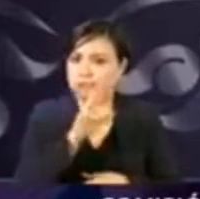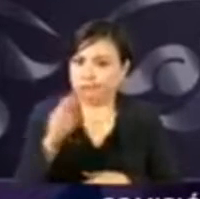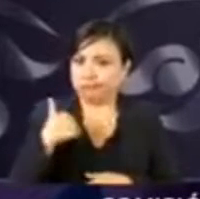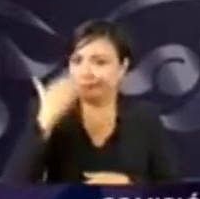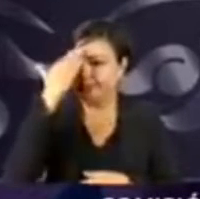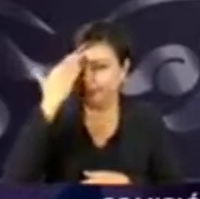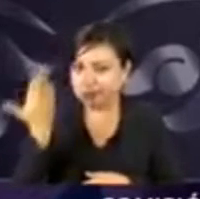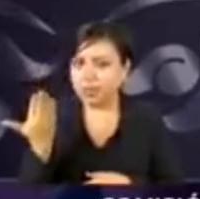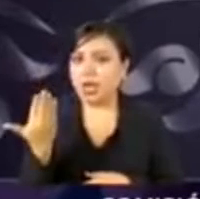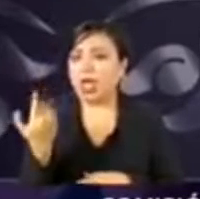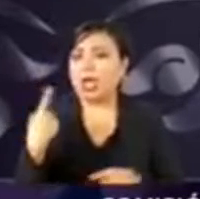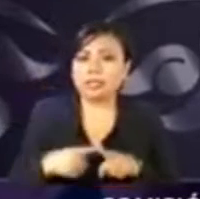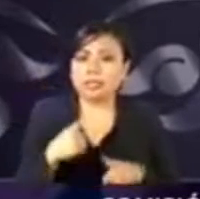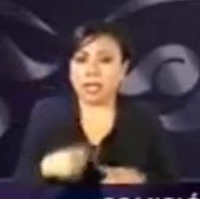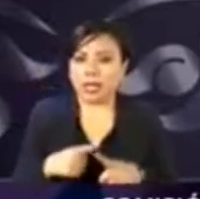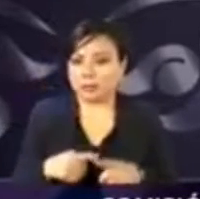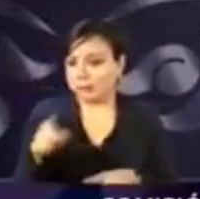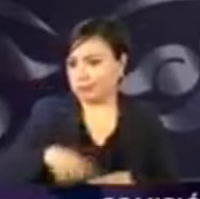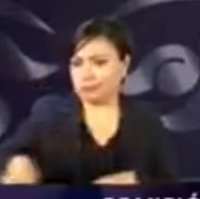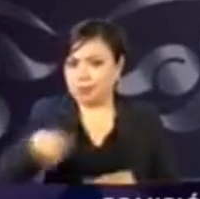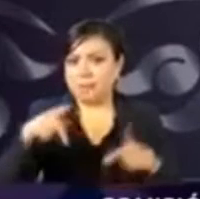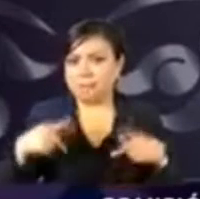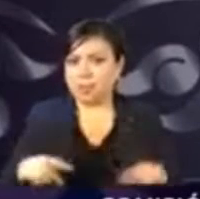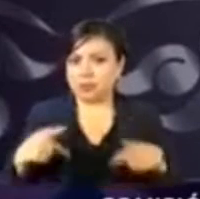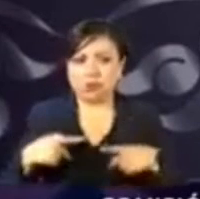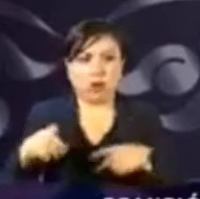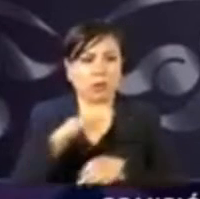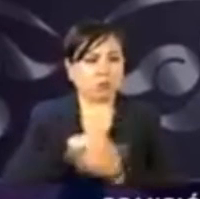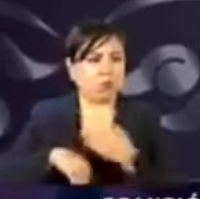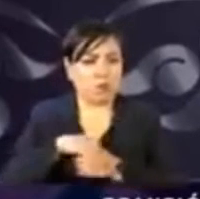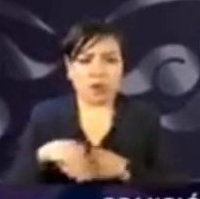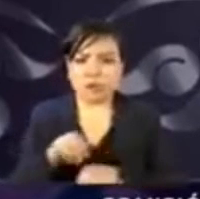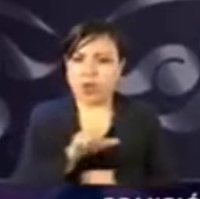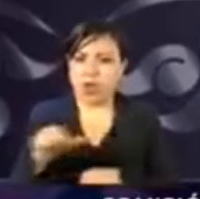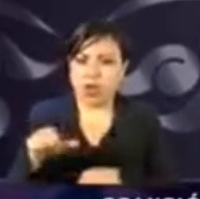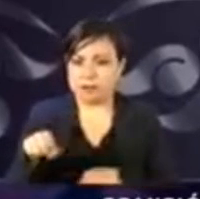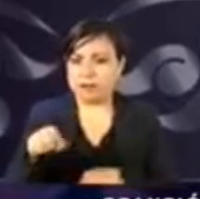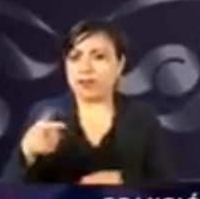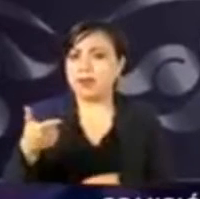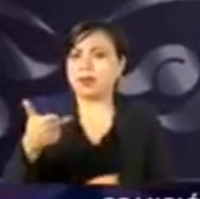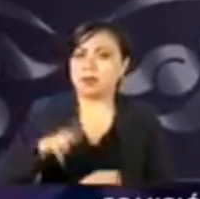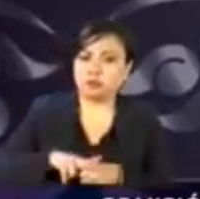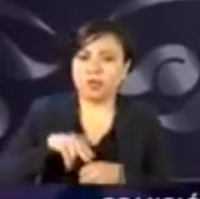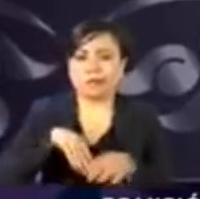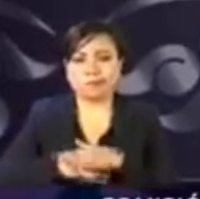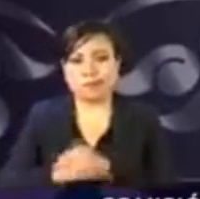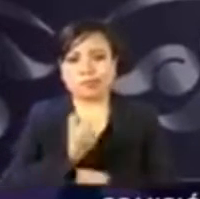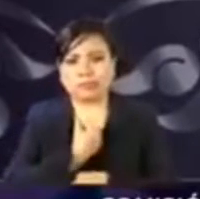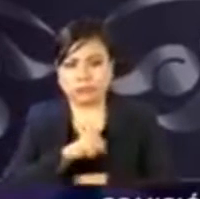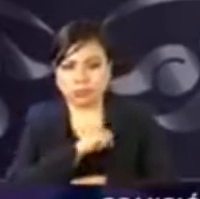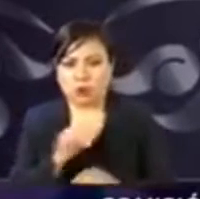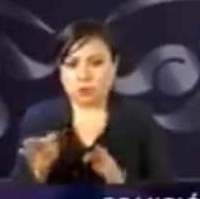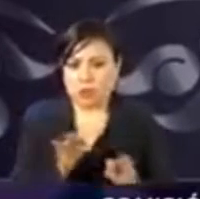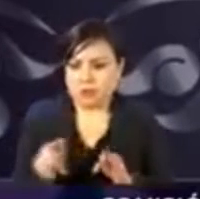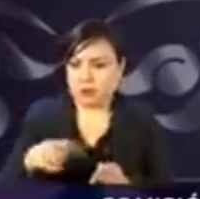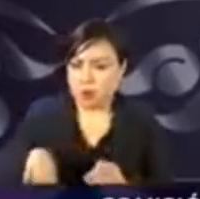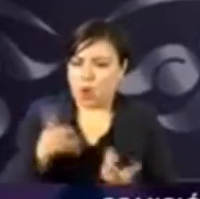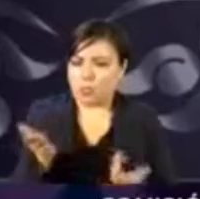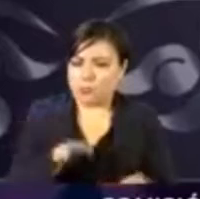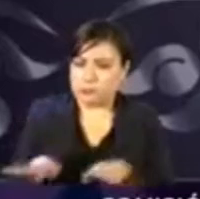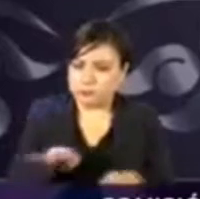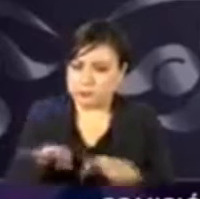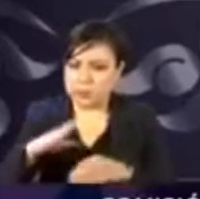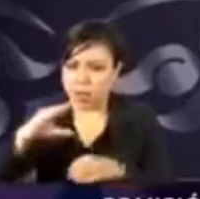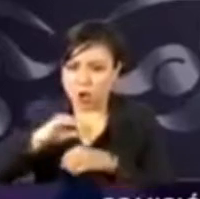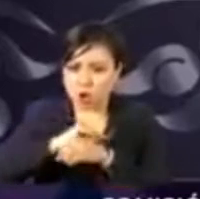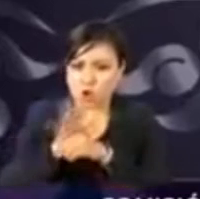reconocimiento a todo el personal sanitario que está en la primera línea de batalla contra el